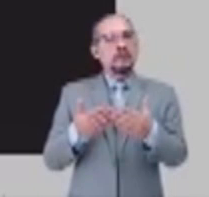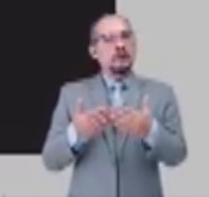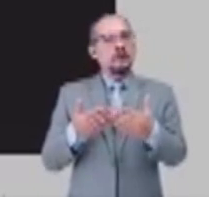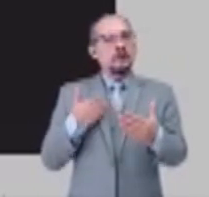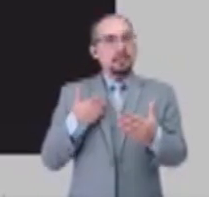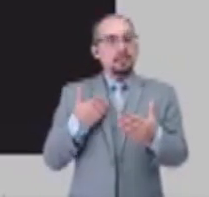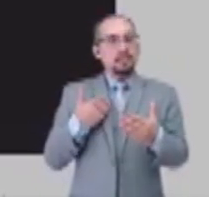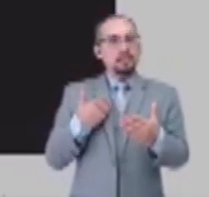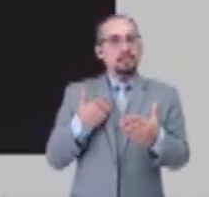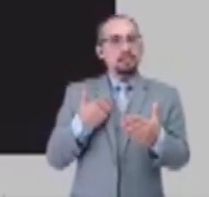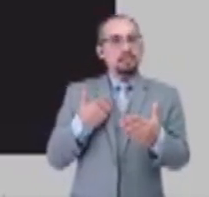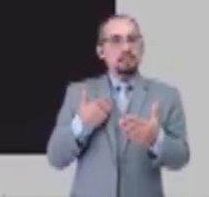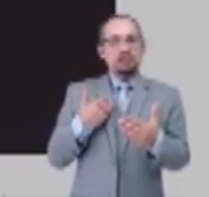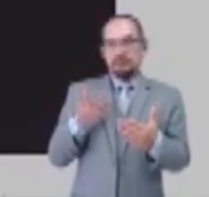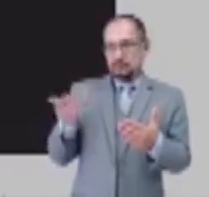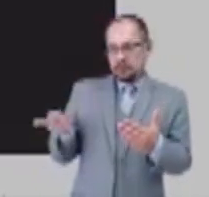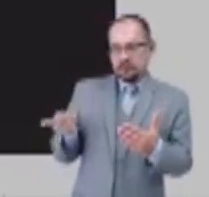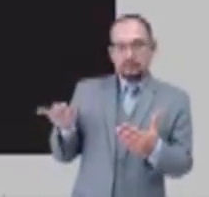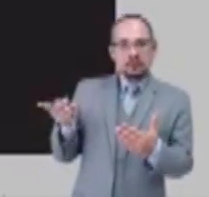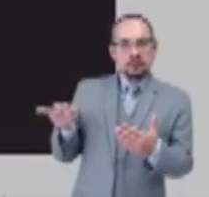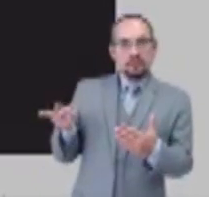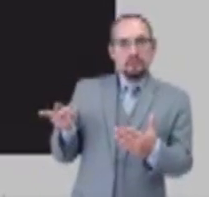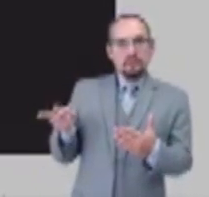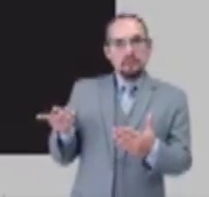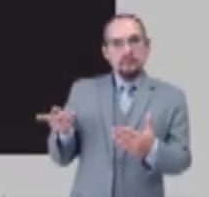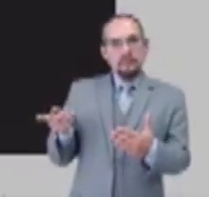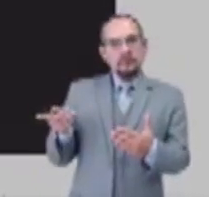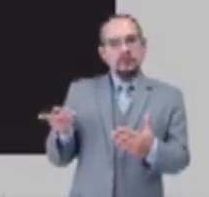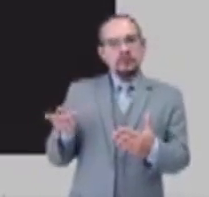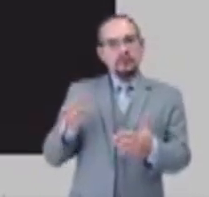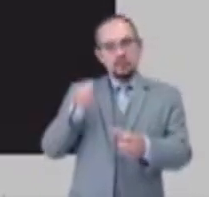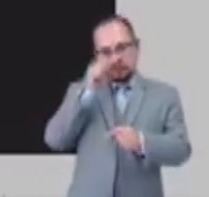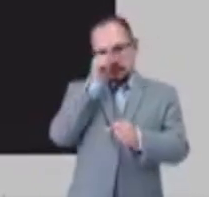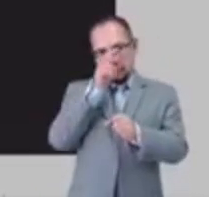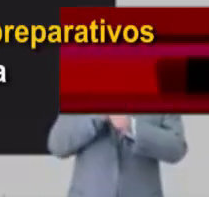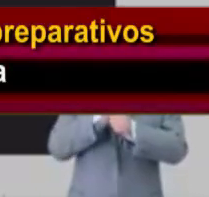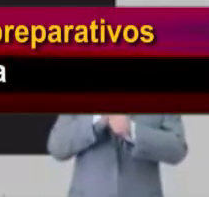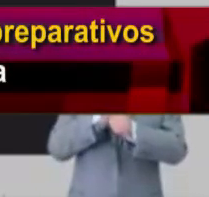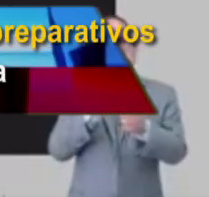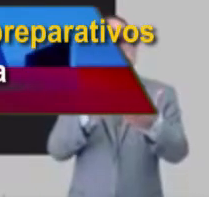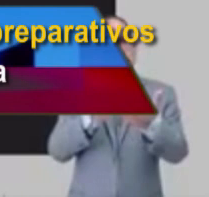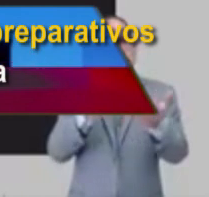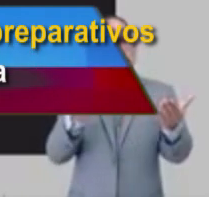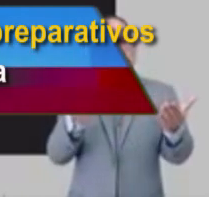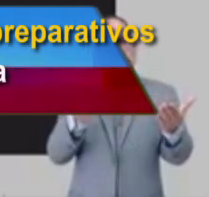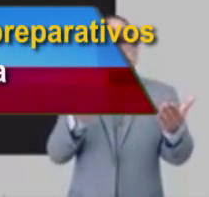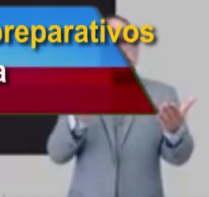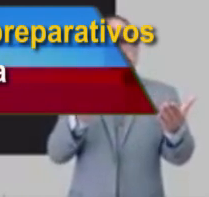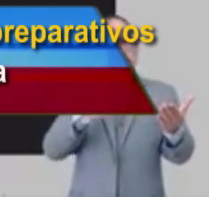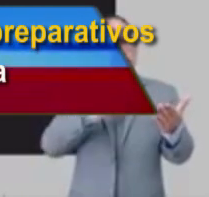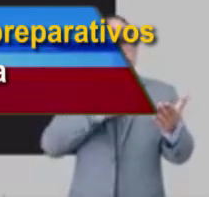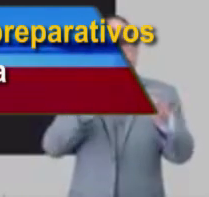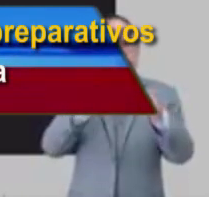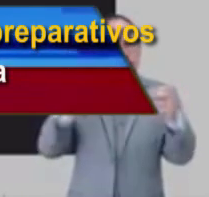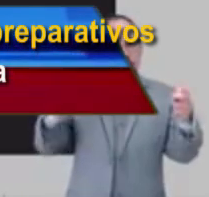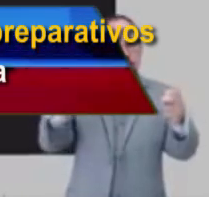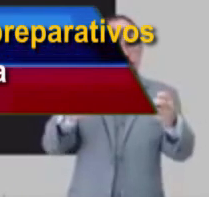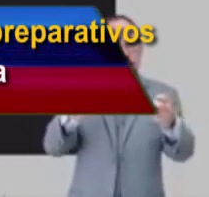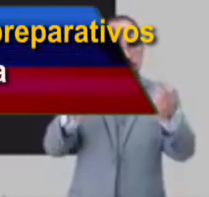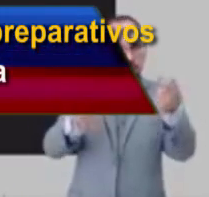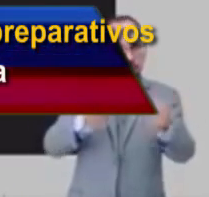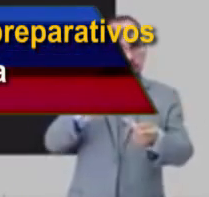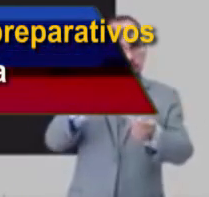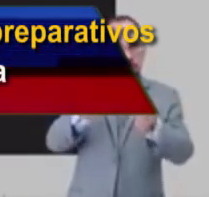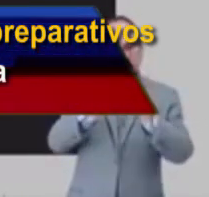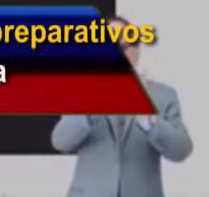que la violencia hacia las mujeres se vive todos los días en lo público y lo privado de forma simbólica y hasta invisible lo que